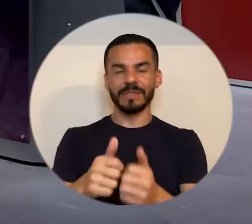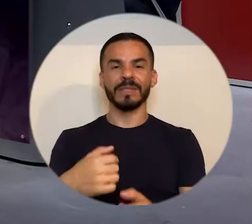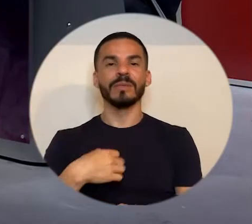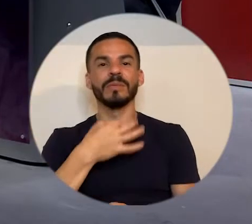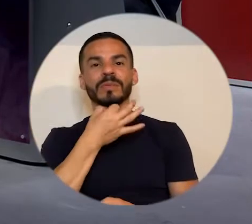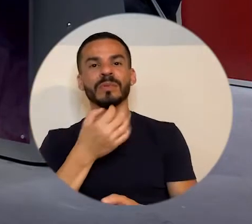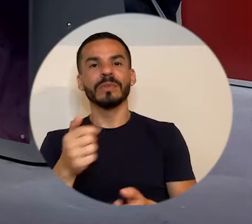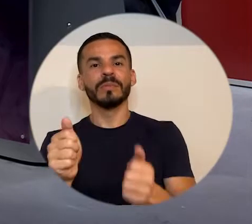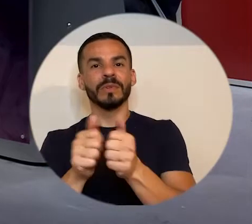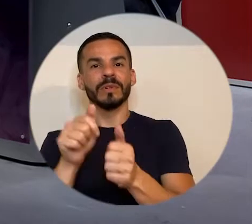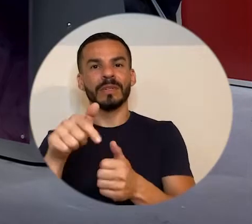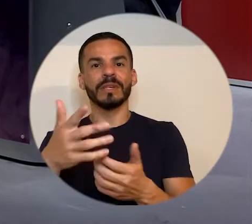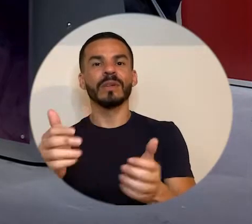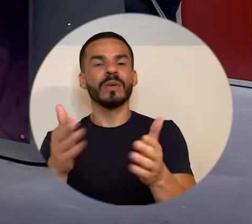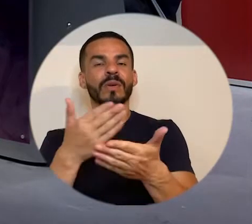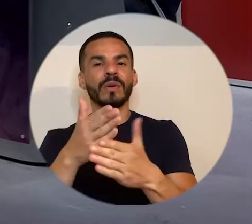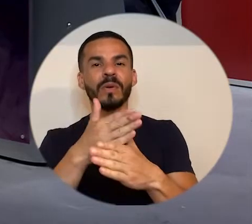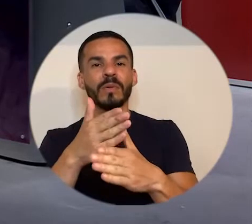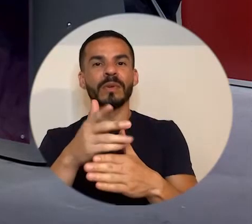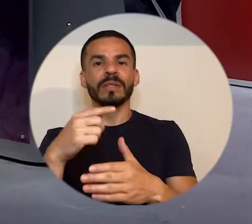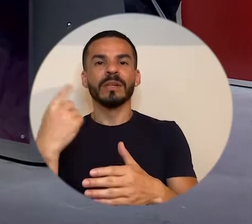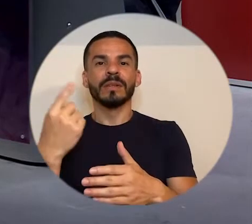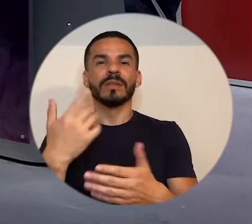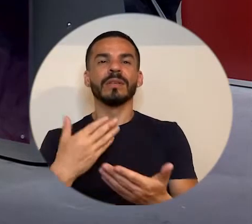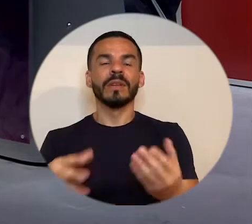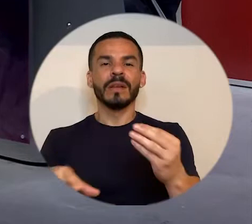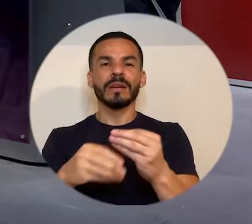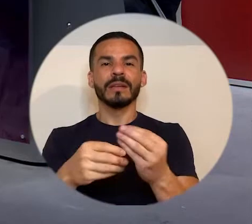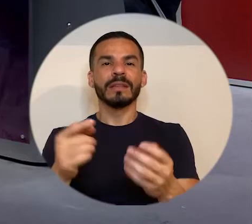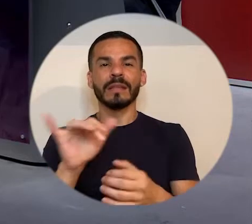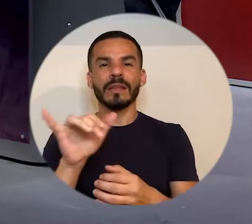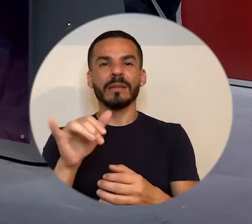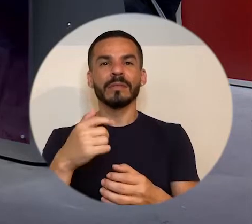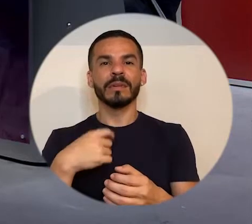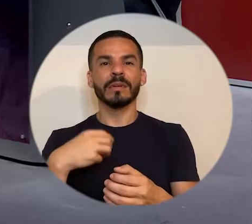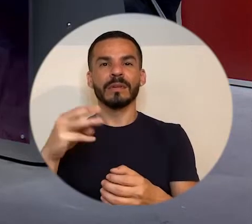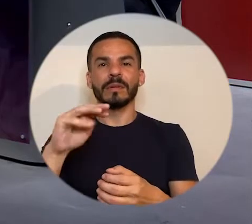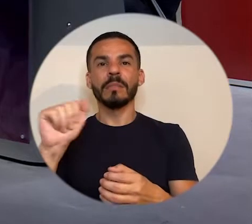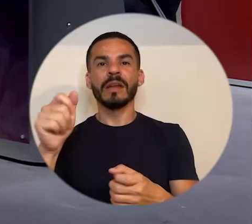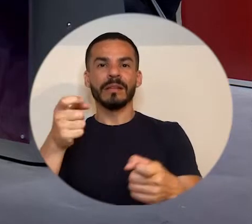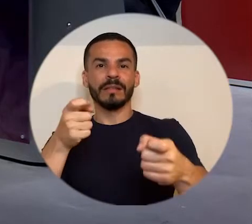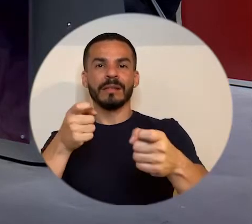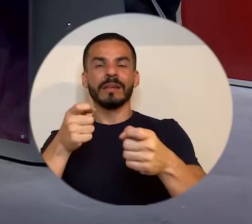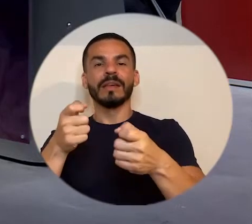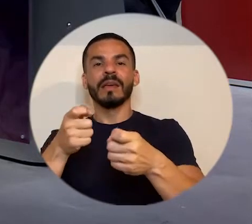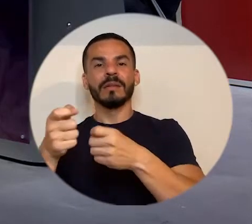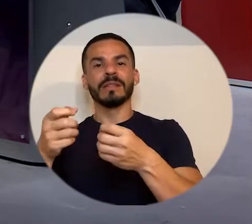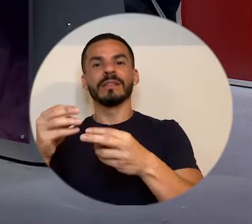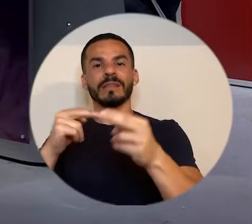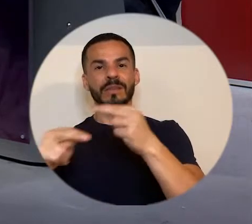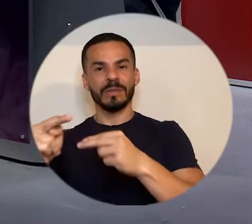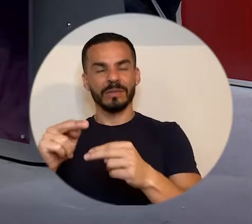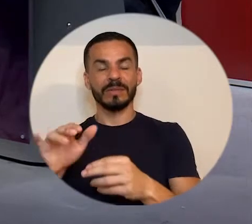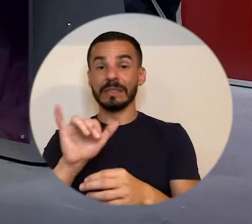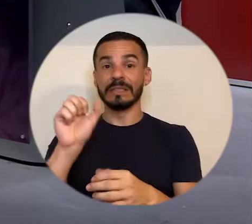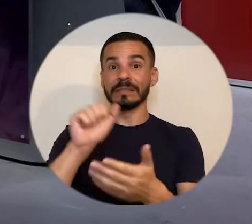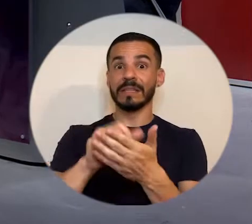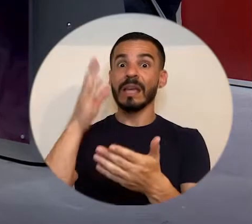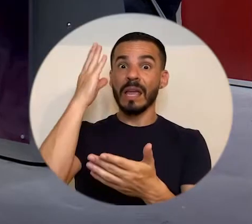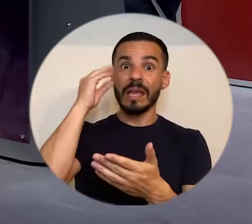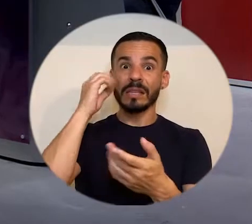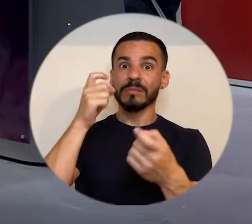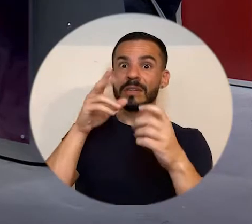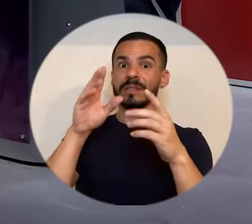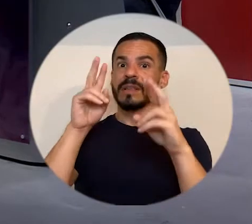estar con nosotros. El gusto de estar en este programa y compartir. Solo agregaría que también soy máster en negocios. Así